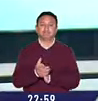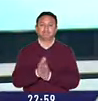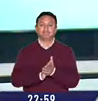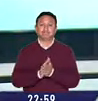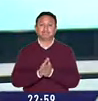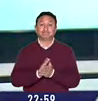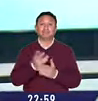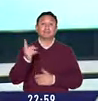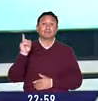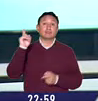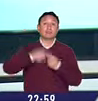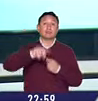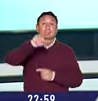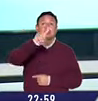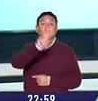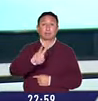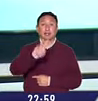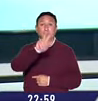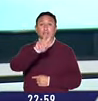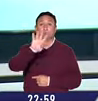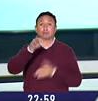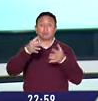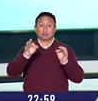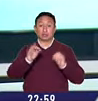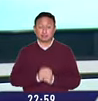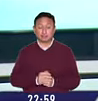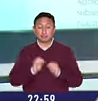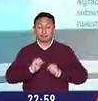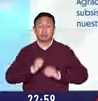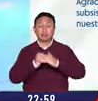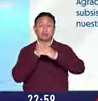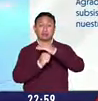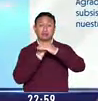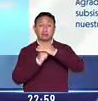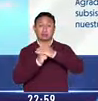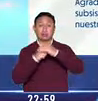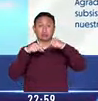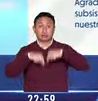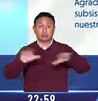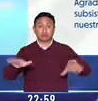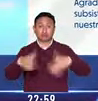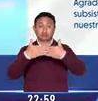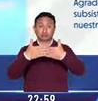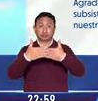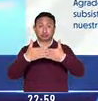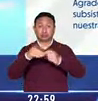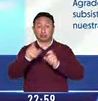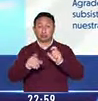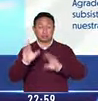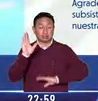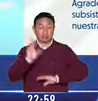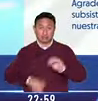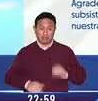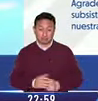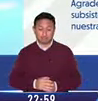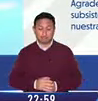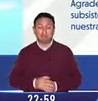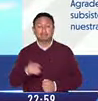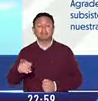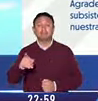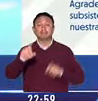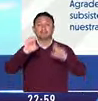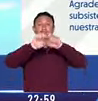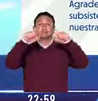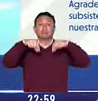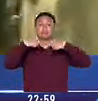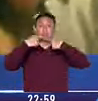Hasta el viernes 24 de febrero, las estaciones del Metro de Quito permanecerán cerradas al público. Así lo informó la empresa en